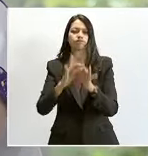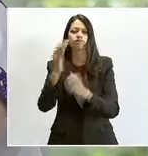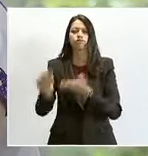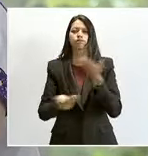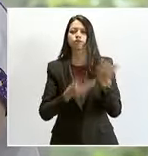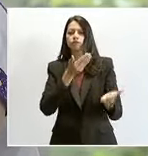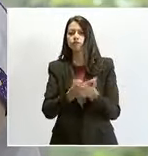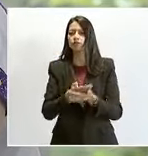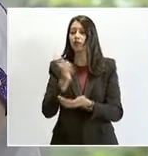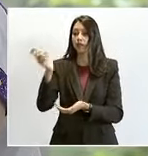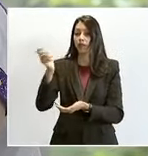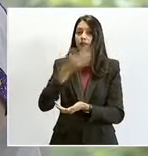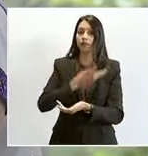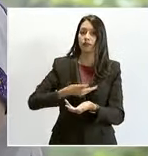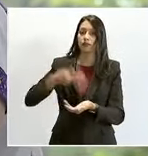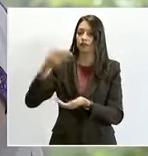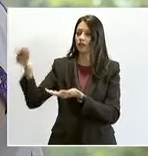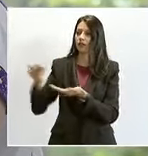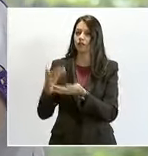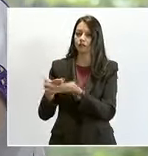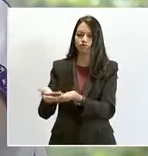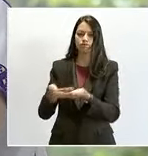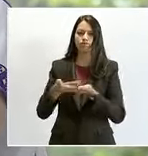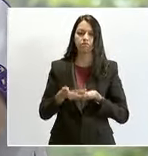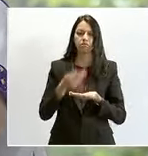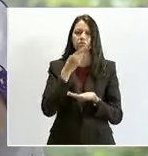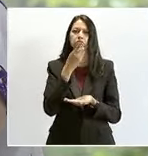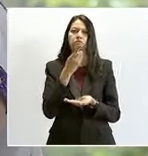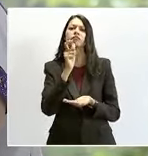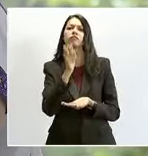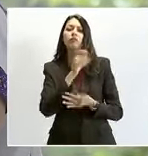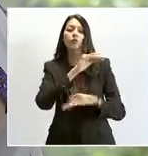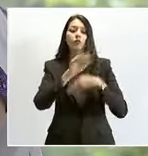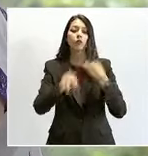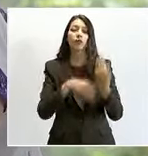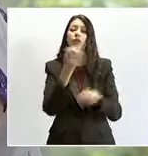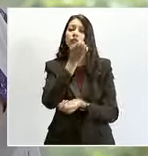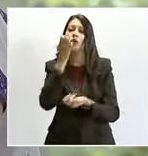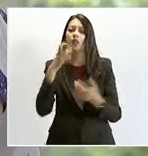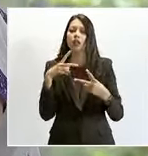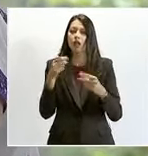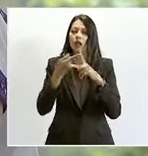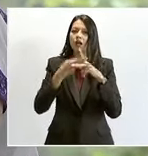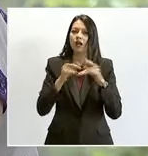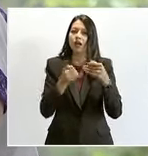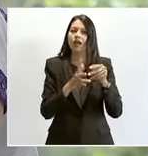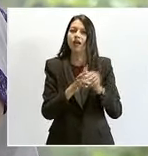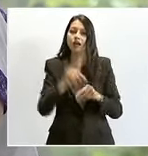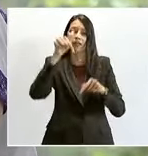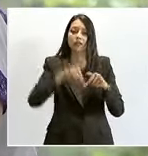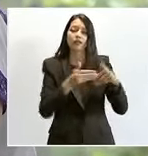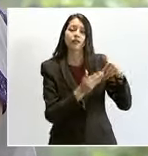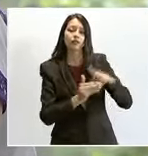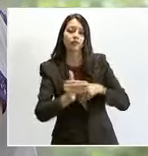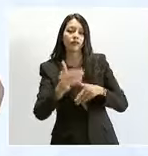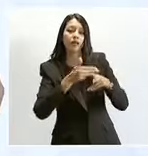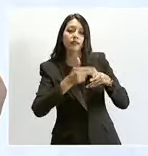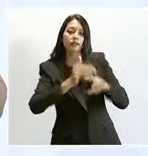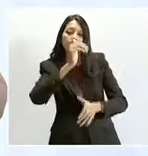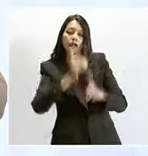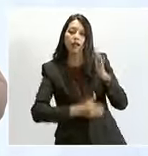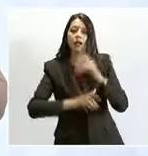nos propuso el presidente Es que todas las escuelas que fundamos de aquí adelante Hasta el fin del gobierno